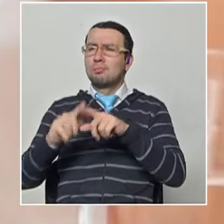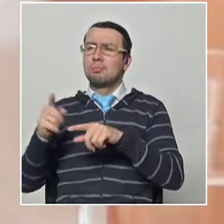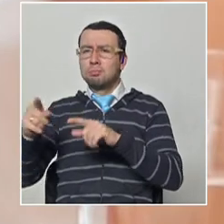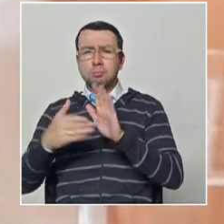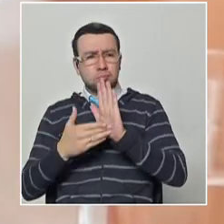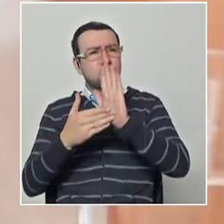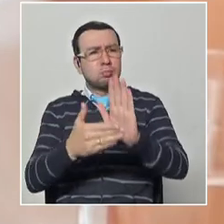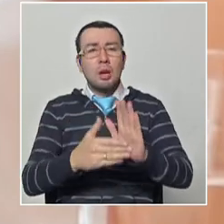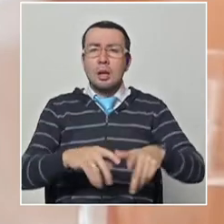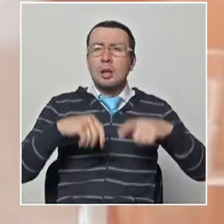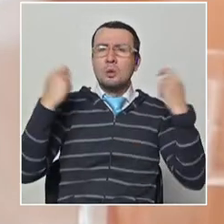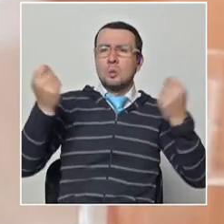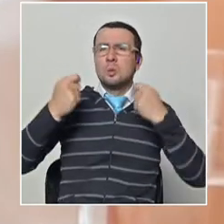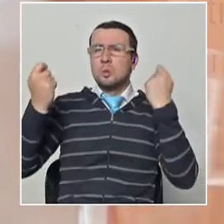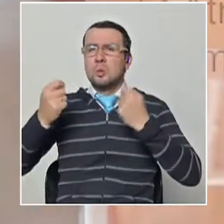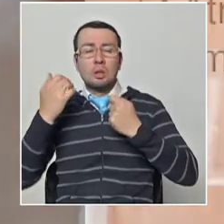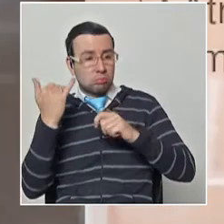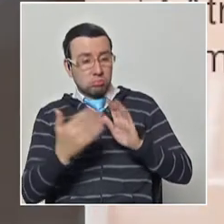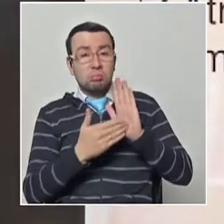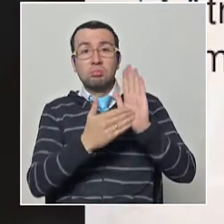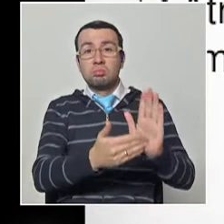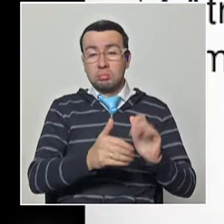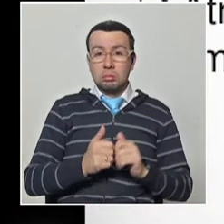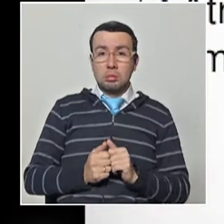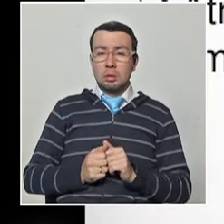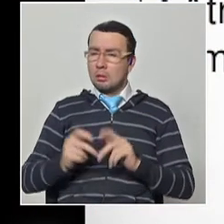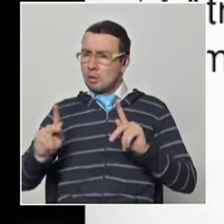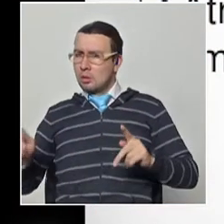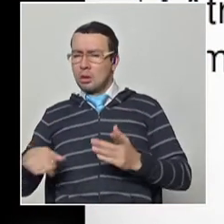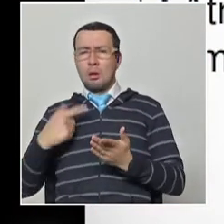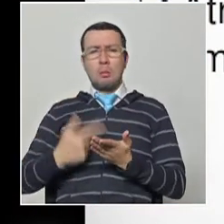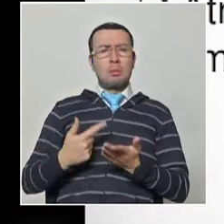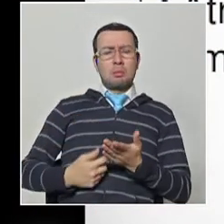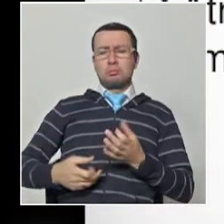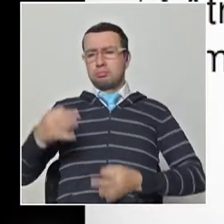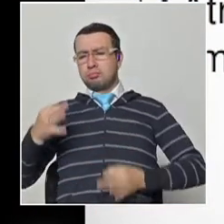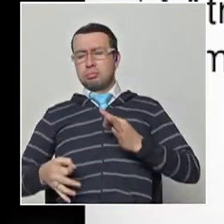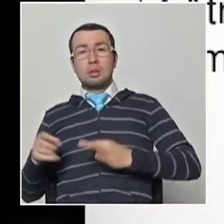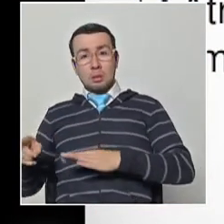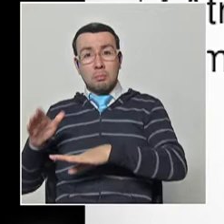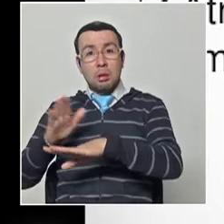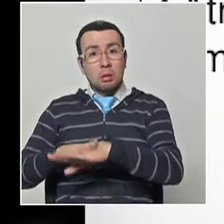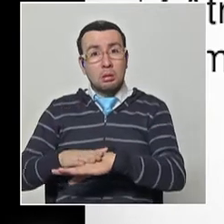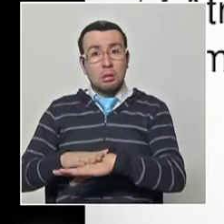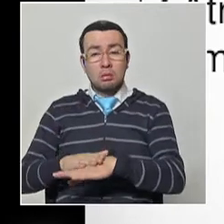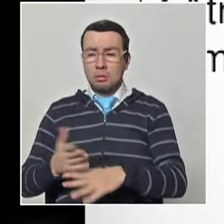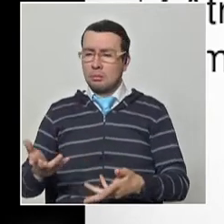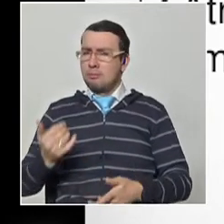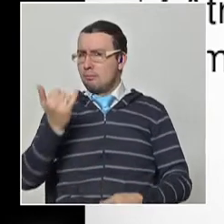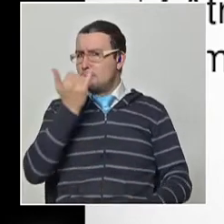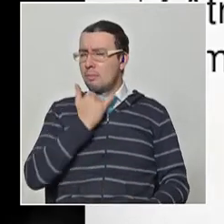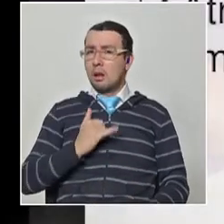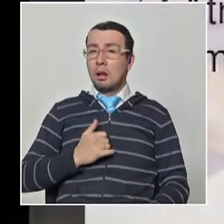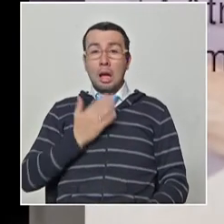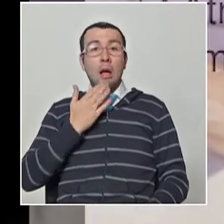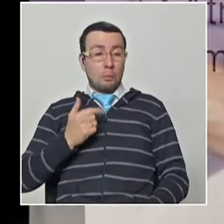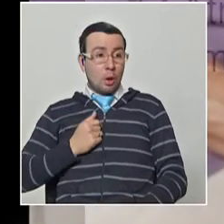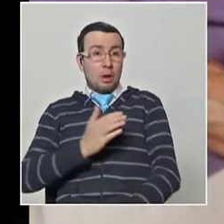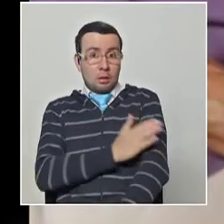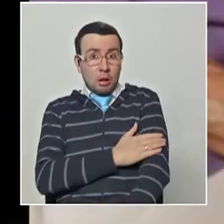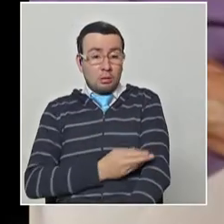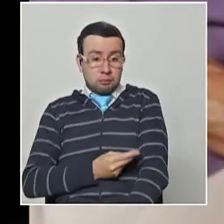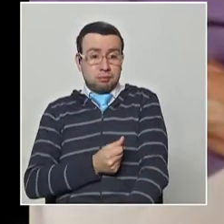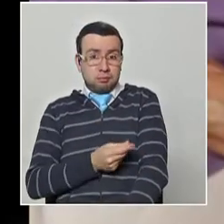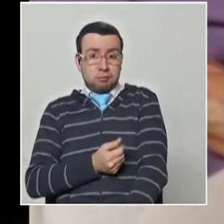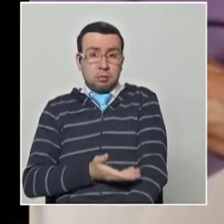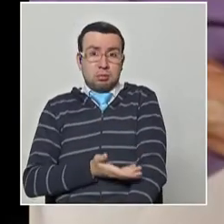hacer este tipo de comerciales y que quienes hacen veeduría de estos comerciales lo permitan porque es que si yo tengo una presión alta me duele